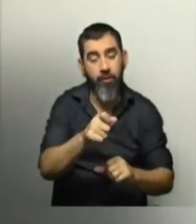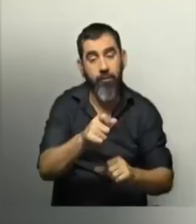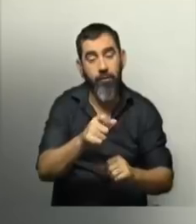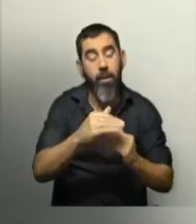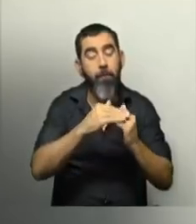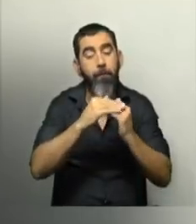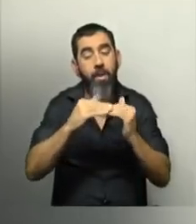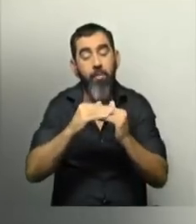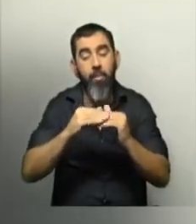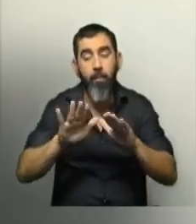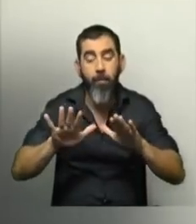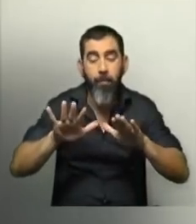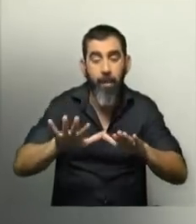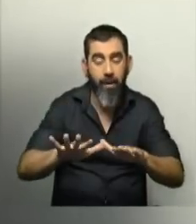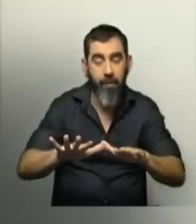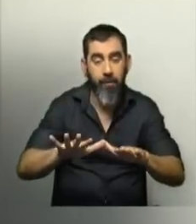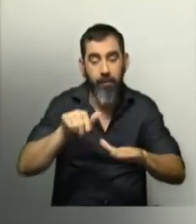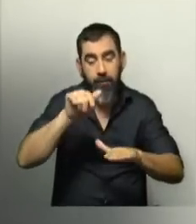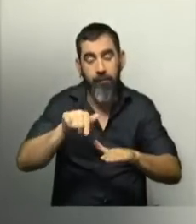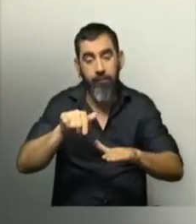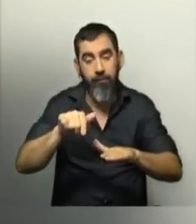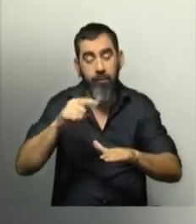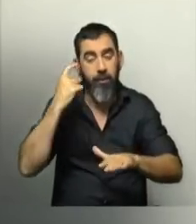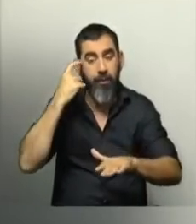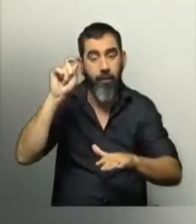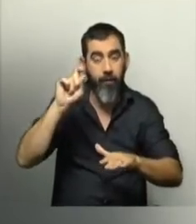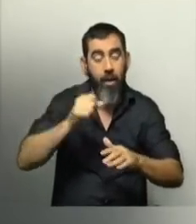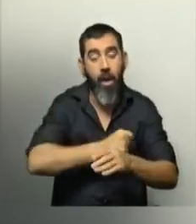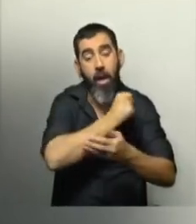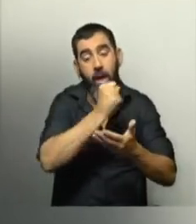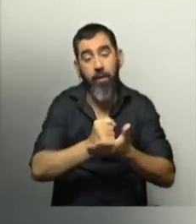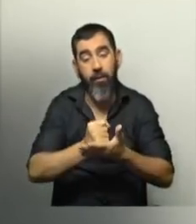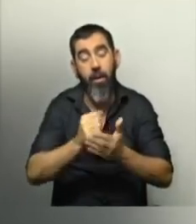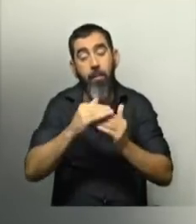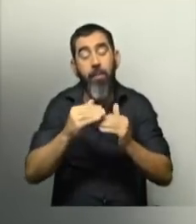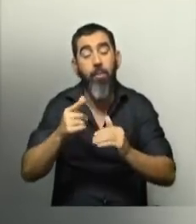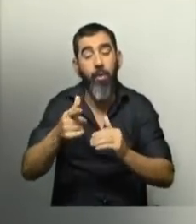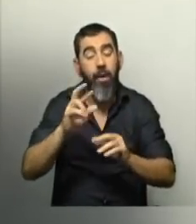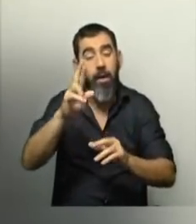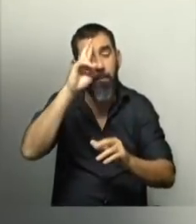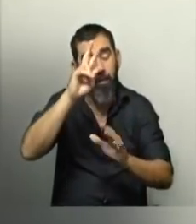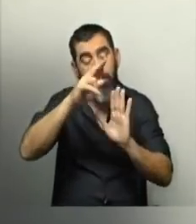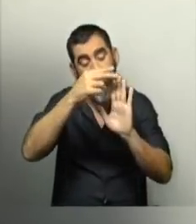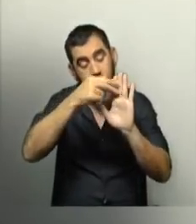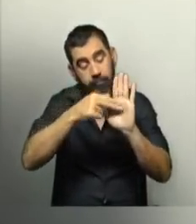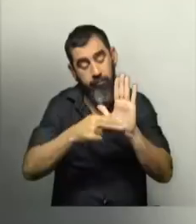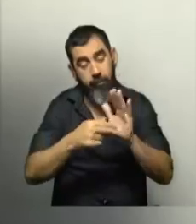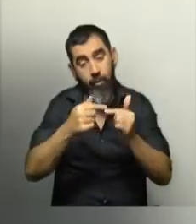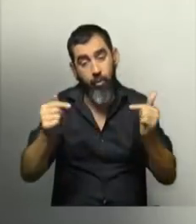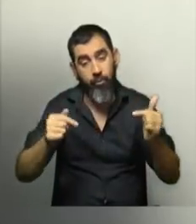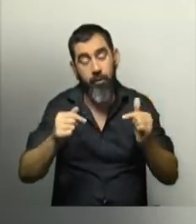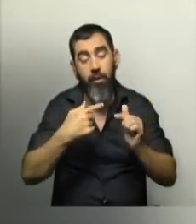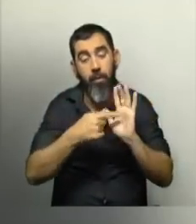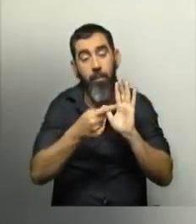lo menos ponga freno a esta iniciativa hasta tanto, por lo menos se cumplan con estos requisitos que establece